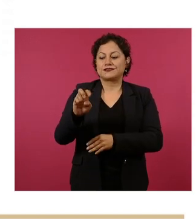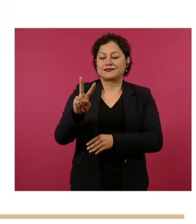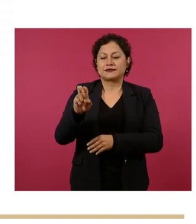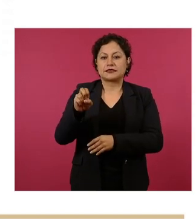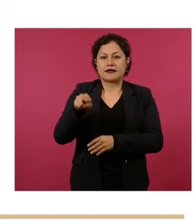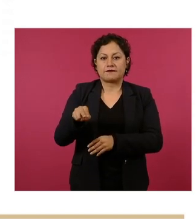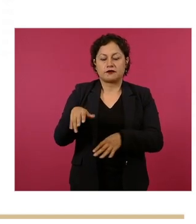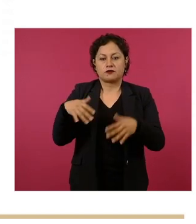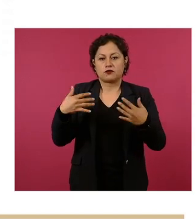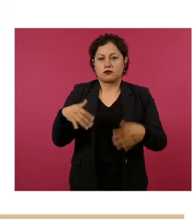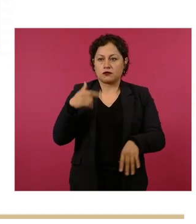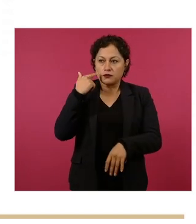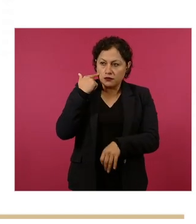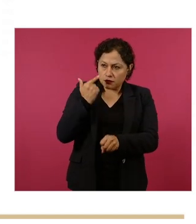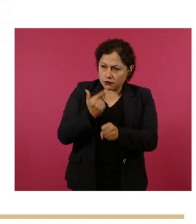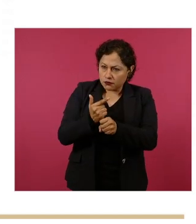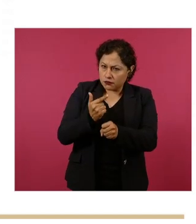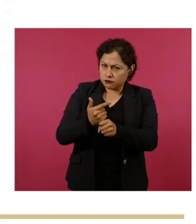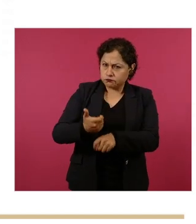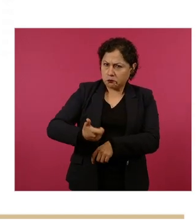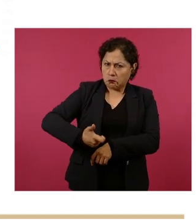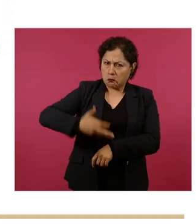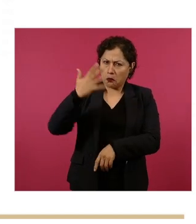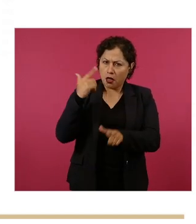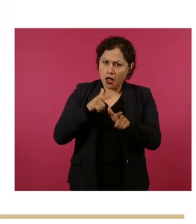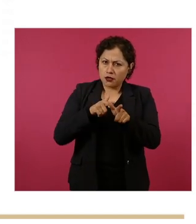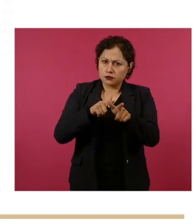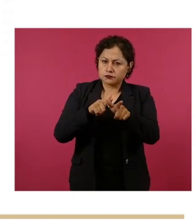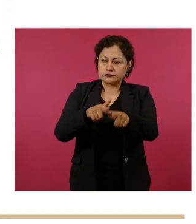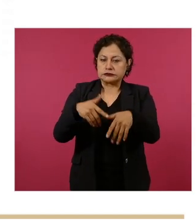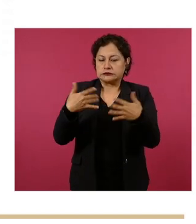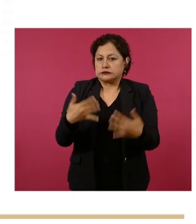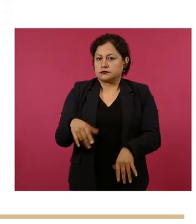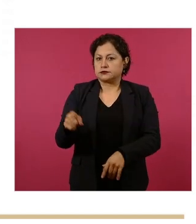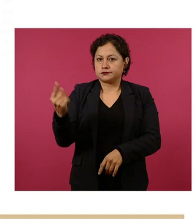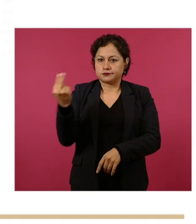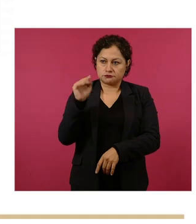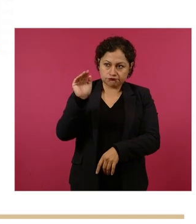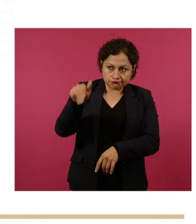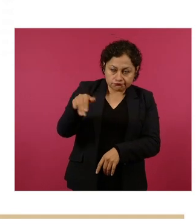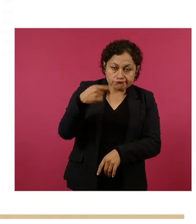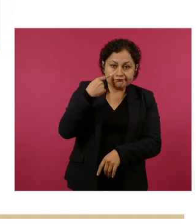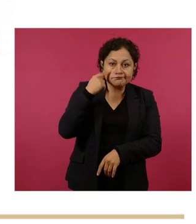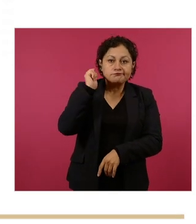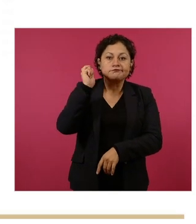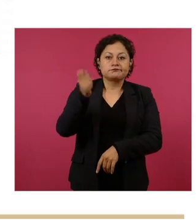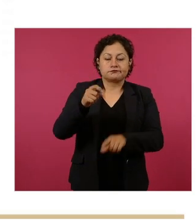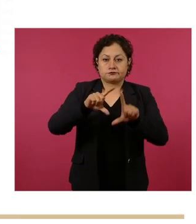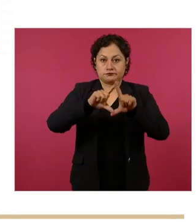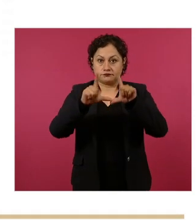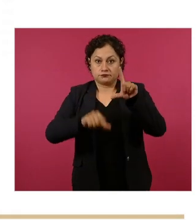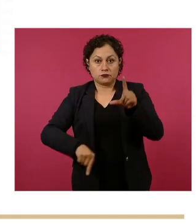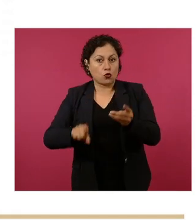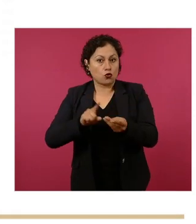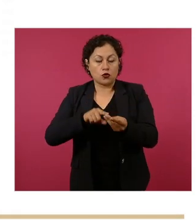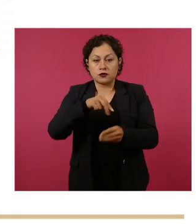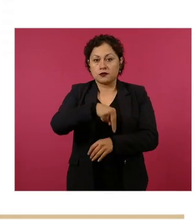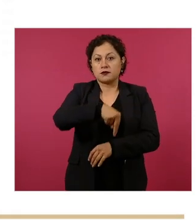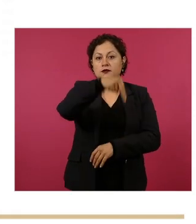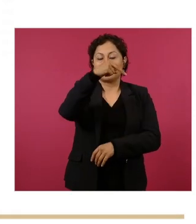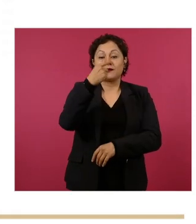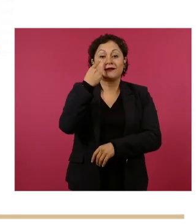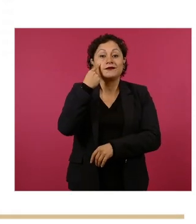platicar porque seguimos viendo precios bastante altos, sobre todo en la zona norte del país. Como lo podemos ver en el caso de la